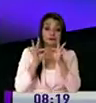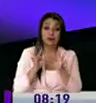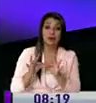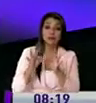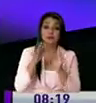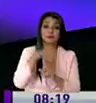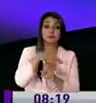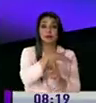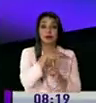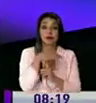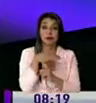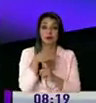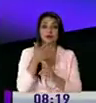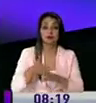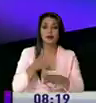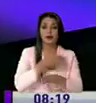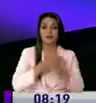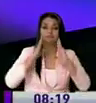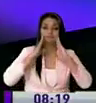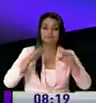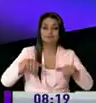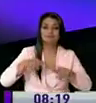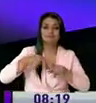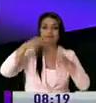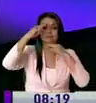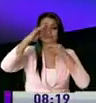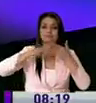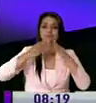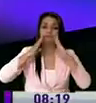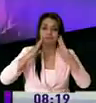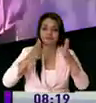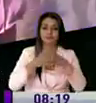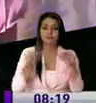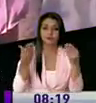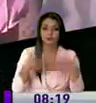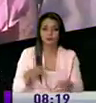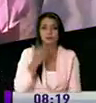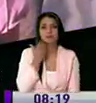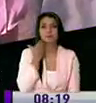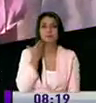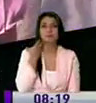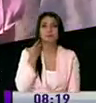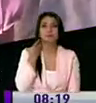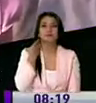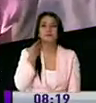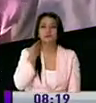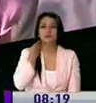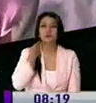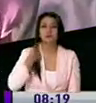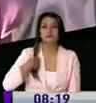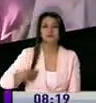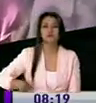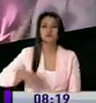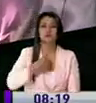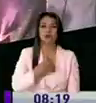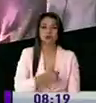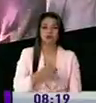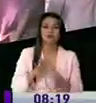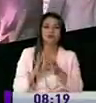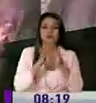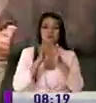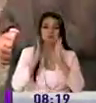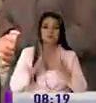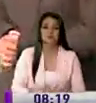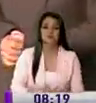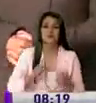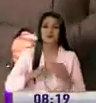Parque Infantil, un parque que fue atendido y solicitado acá en este primer noticiero de la comunidad. Andreita, adelante. Hola, ¿qué tal, Robert? Amigos